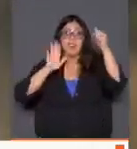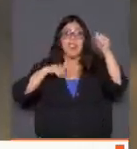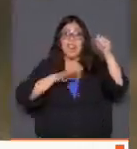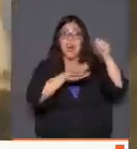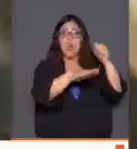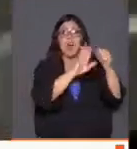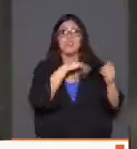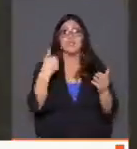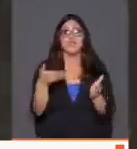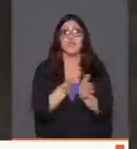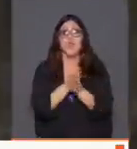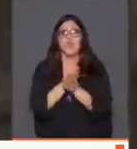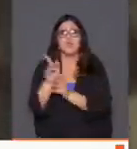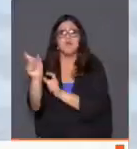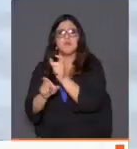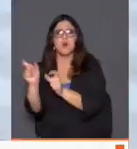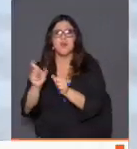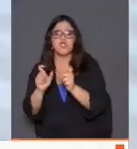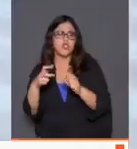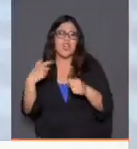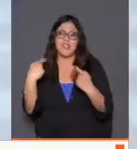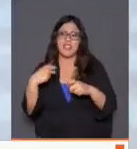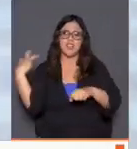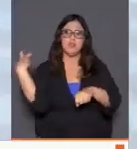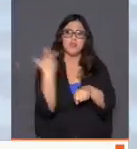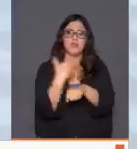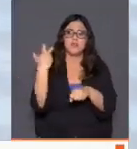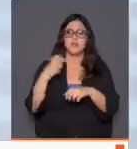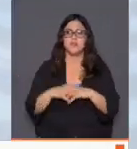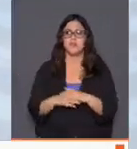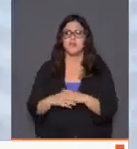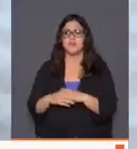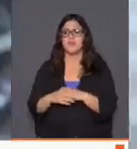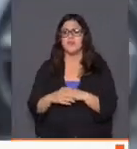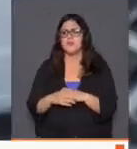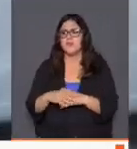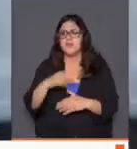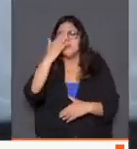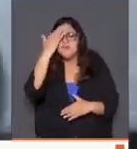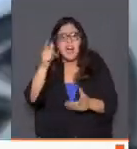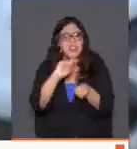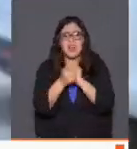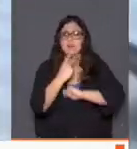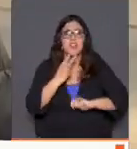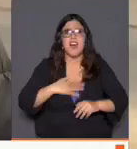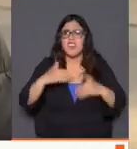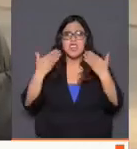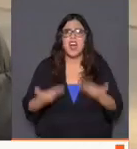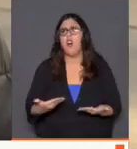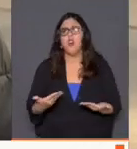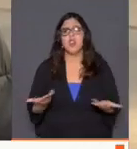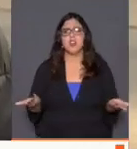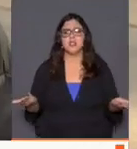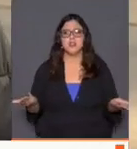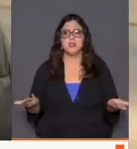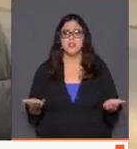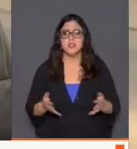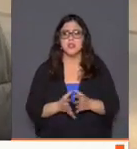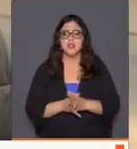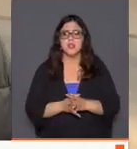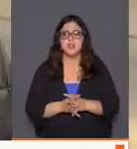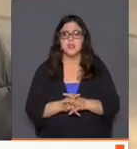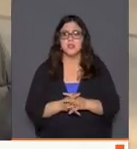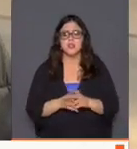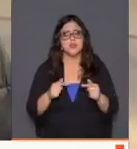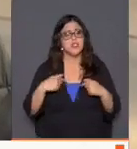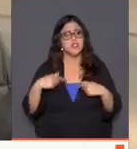vehículos, cualquiera fuera el costo. Asustado total, po. No, cambió la vida total. He limitado mis